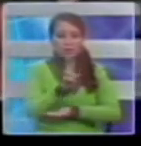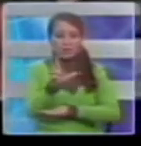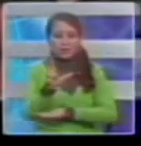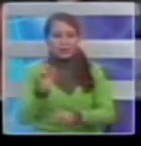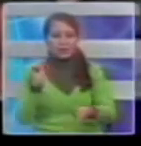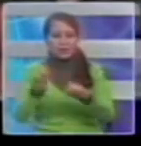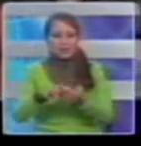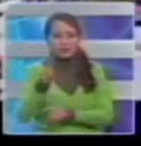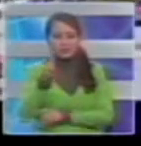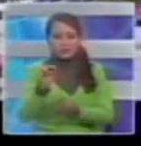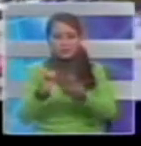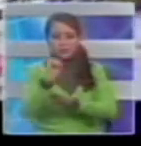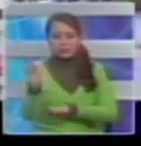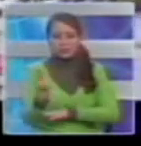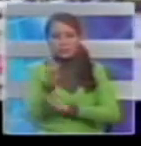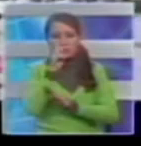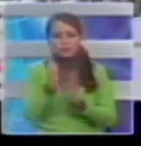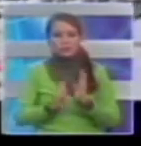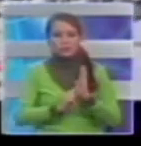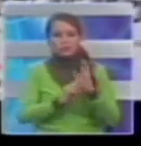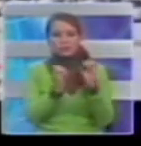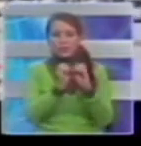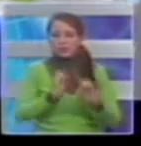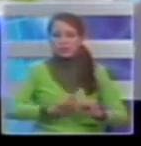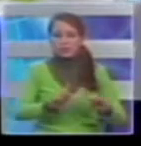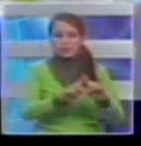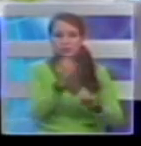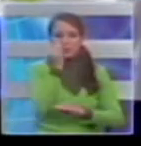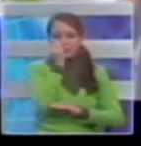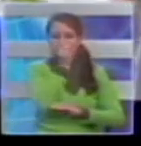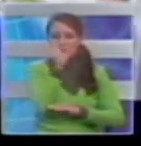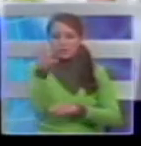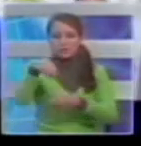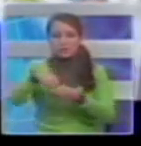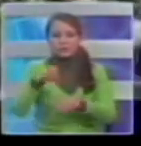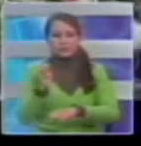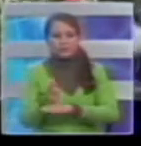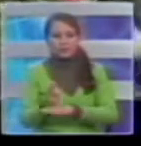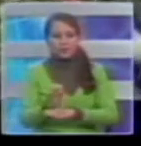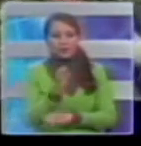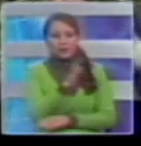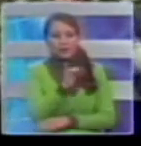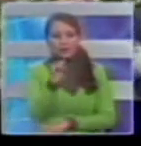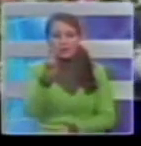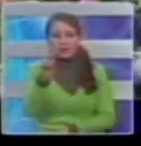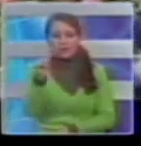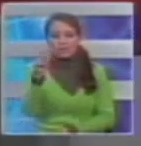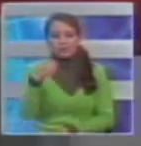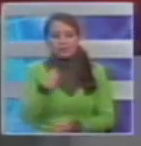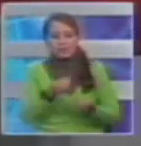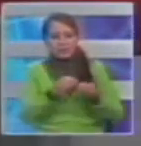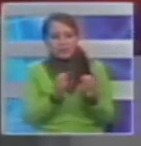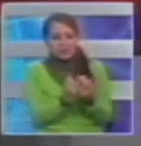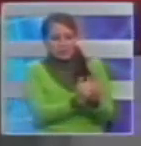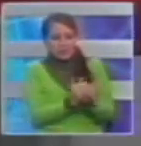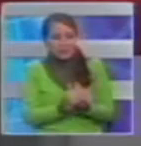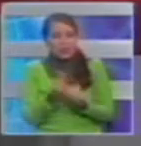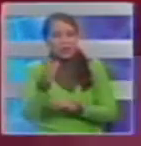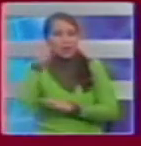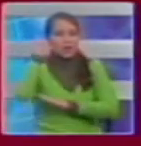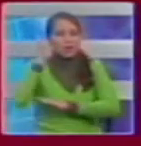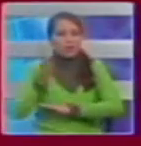hasta el 26 de junio la exposición más variada de orquídeas del Ecuador. Iván Portilla, vicepresidente de Ecuagenera, nos acompaña